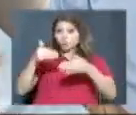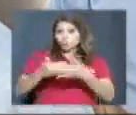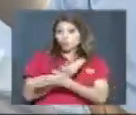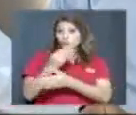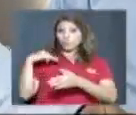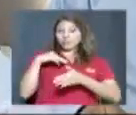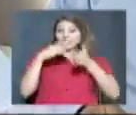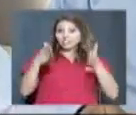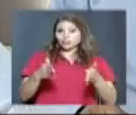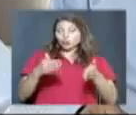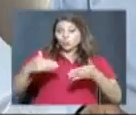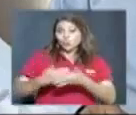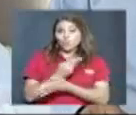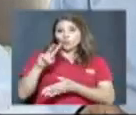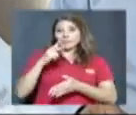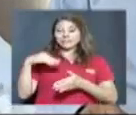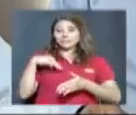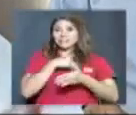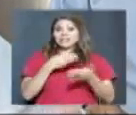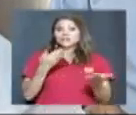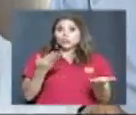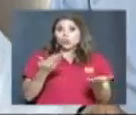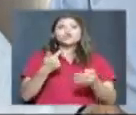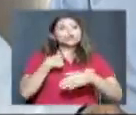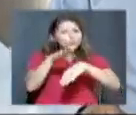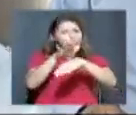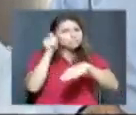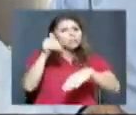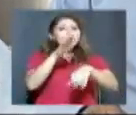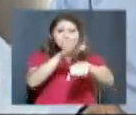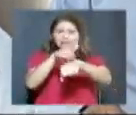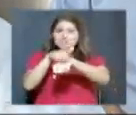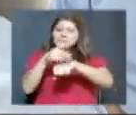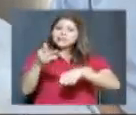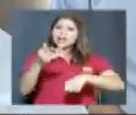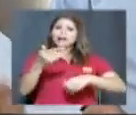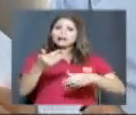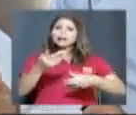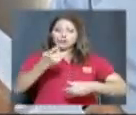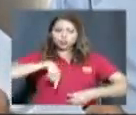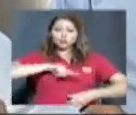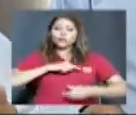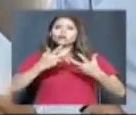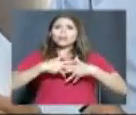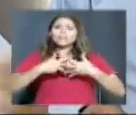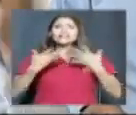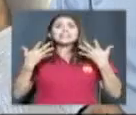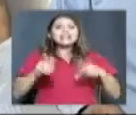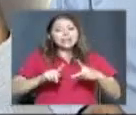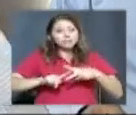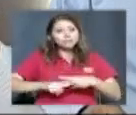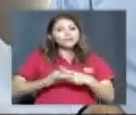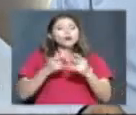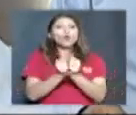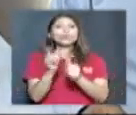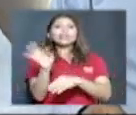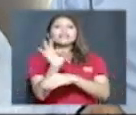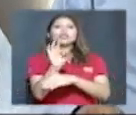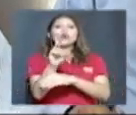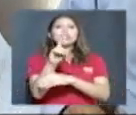viceministro, permítanos las empresas y el Estado, por ejemplo, que ya oficialmente arranquemos con televisión digital. Quisiera solo